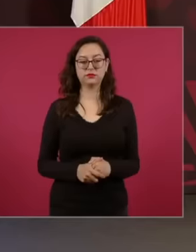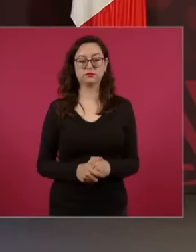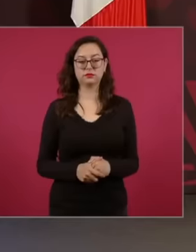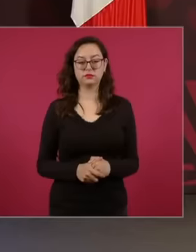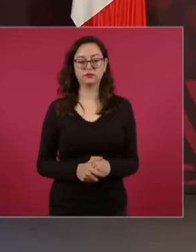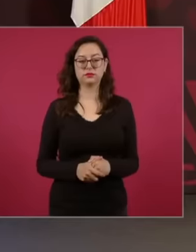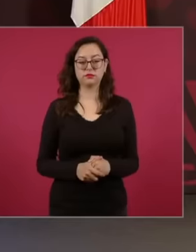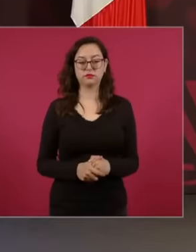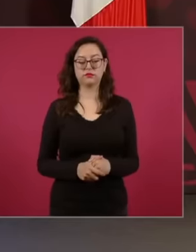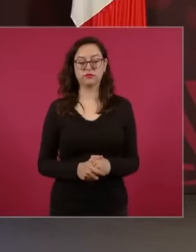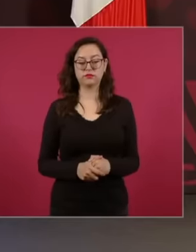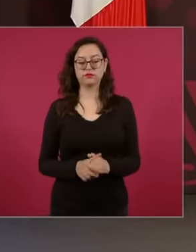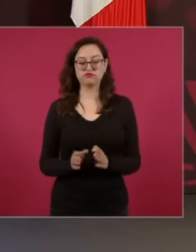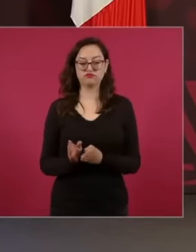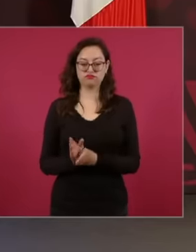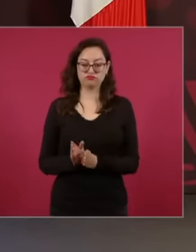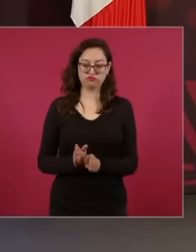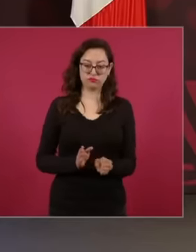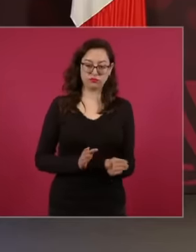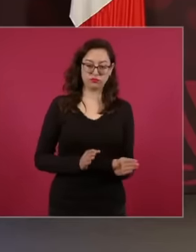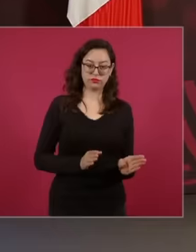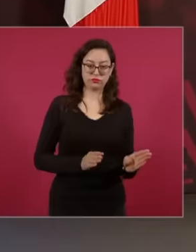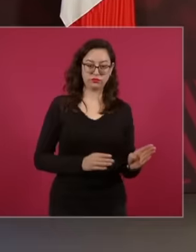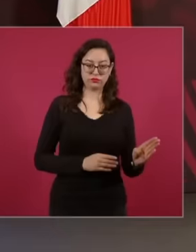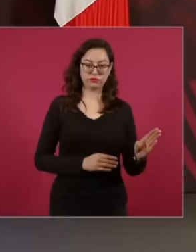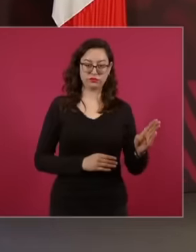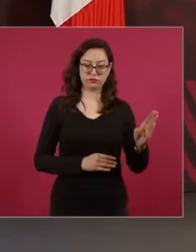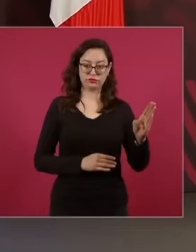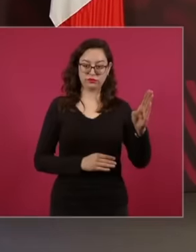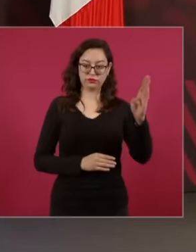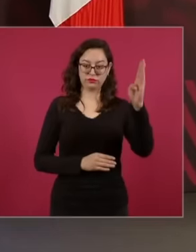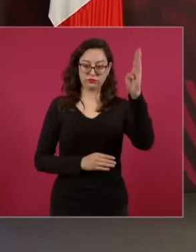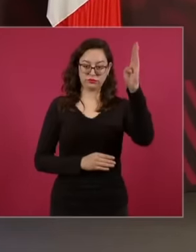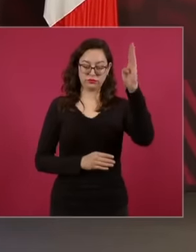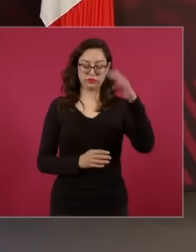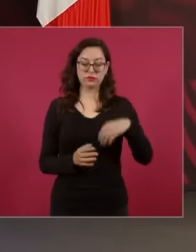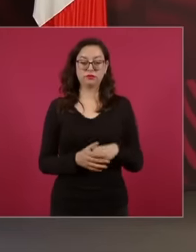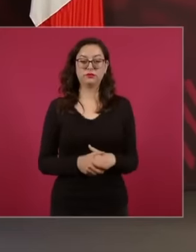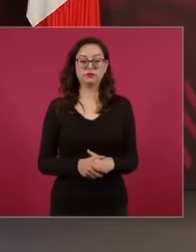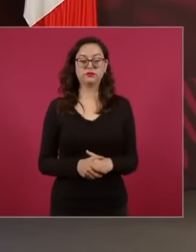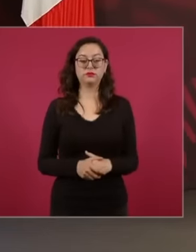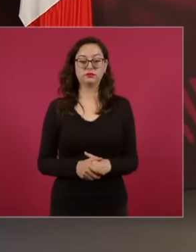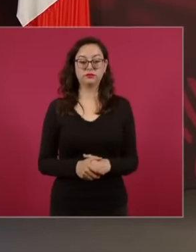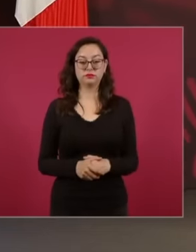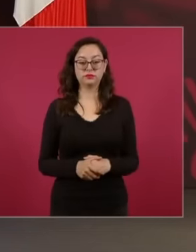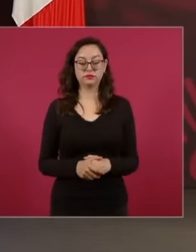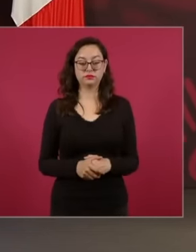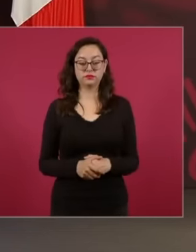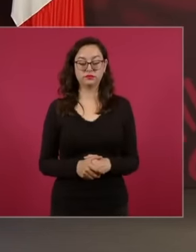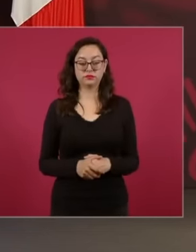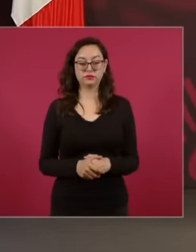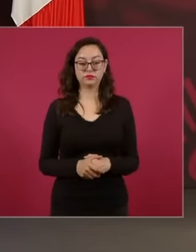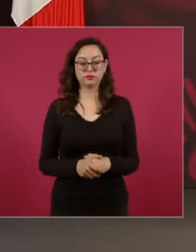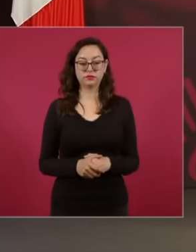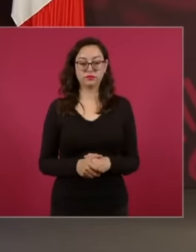es Nogales y ya está Mexicali, Tijuana, ¿no? Uh-huh.